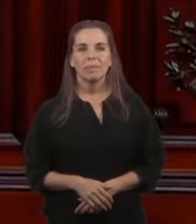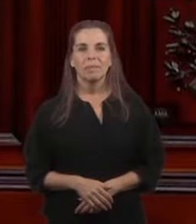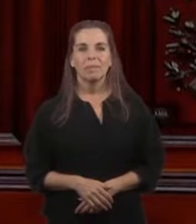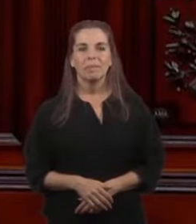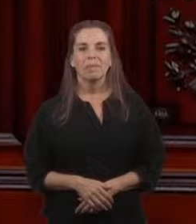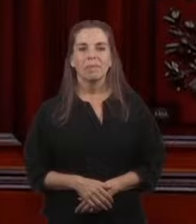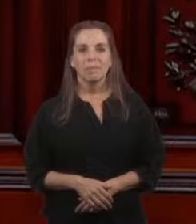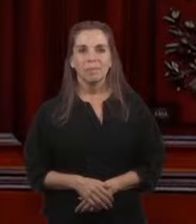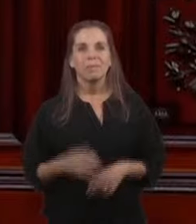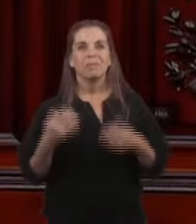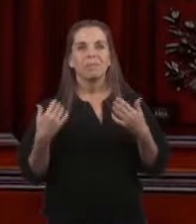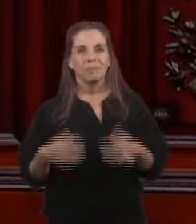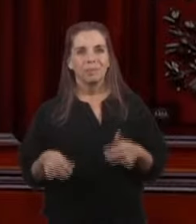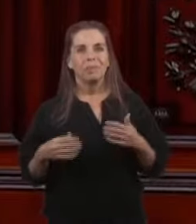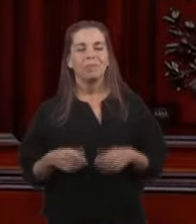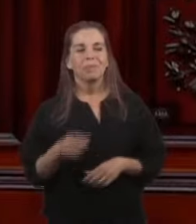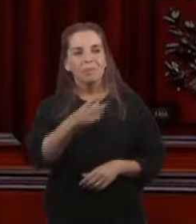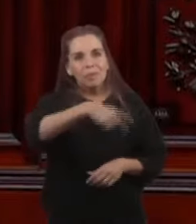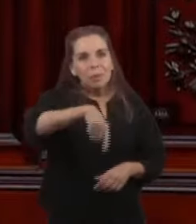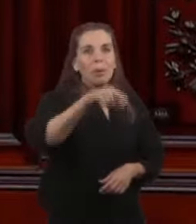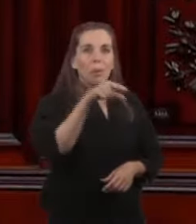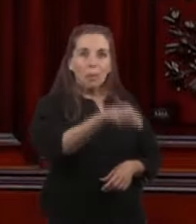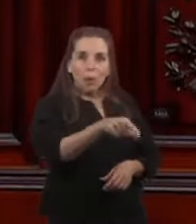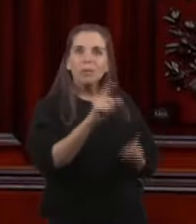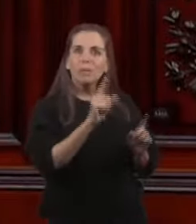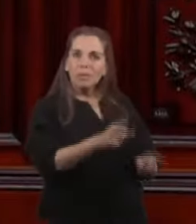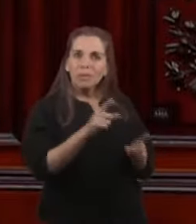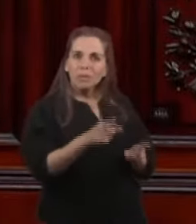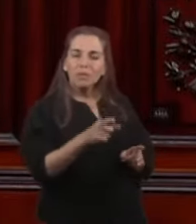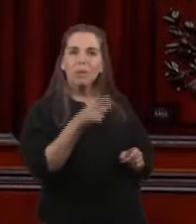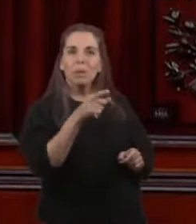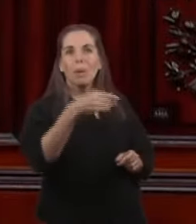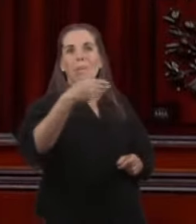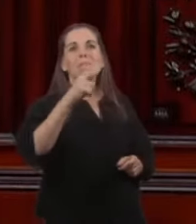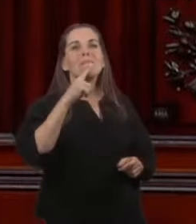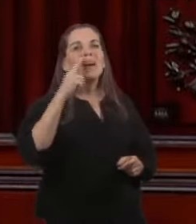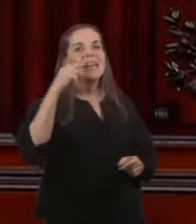mira que yo lea o no V seguir sumando con dificultad